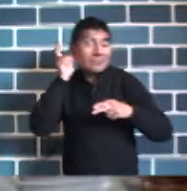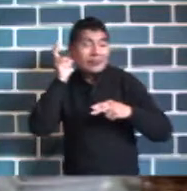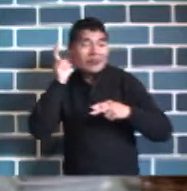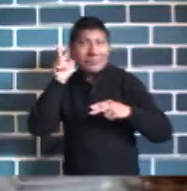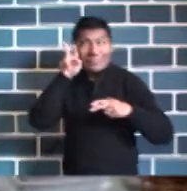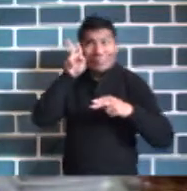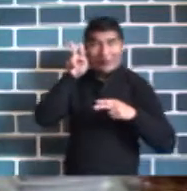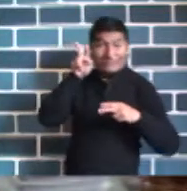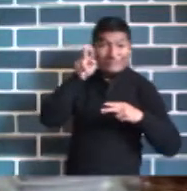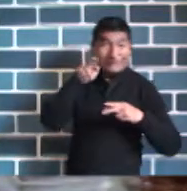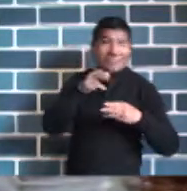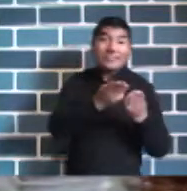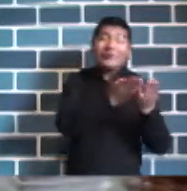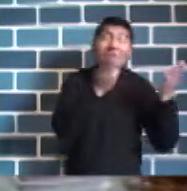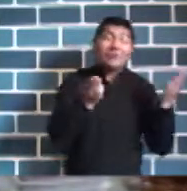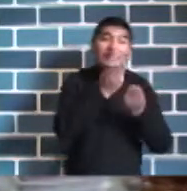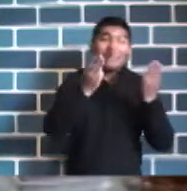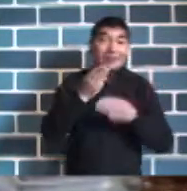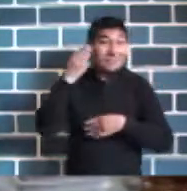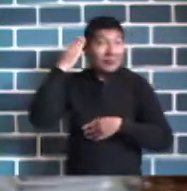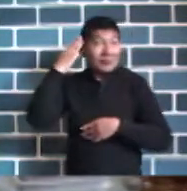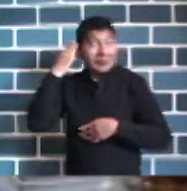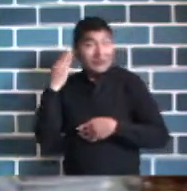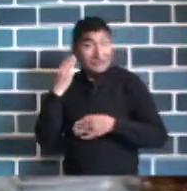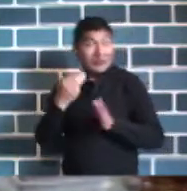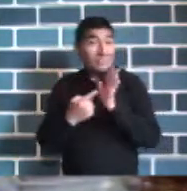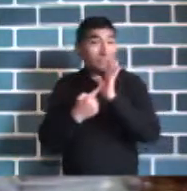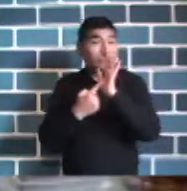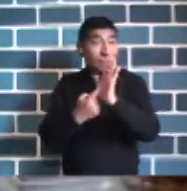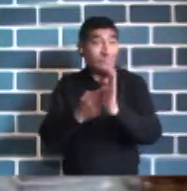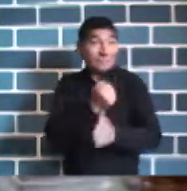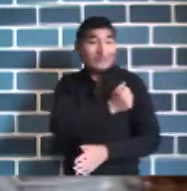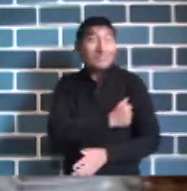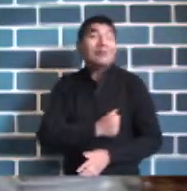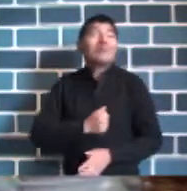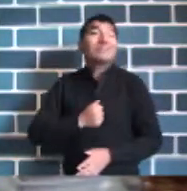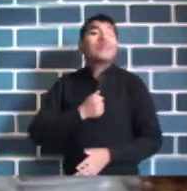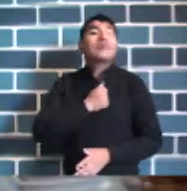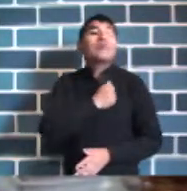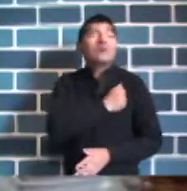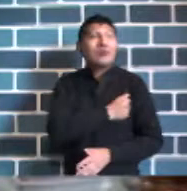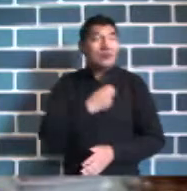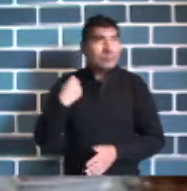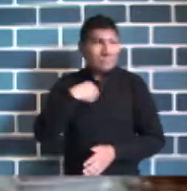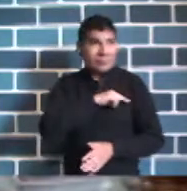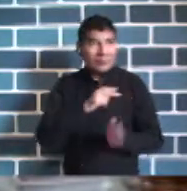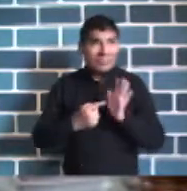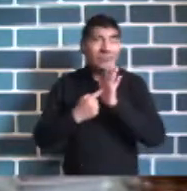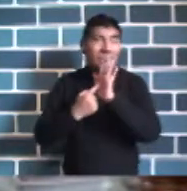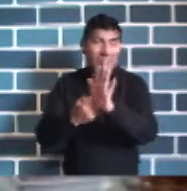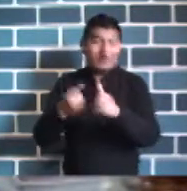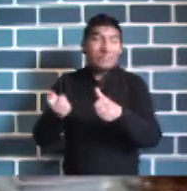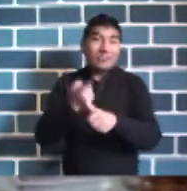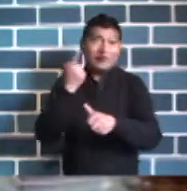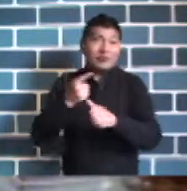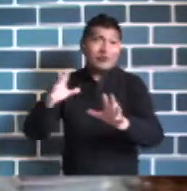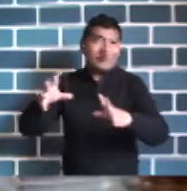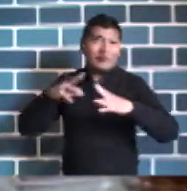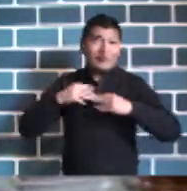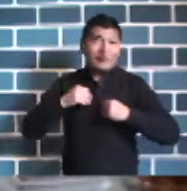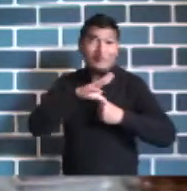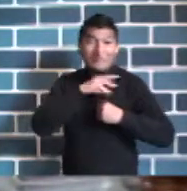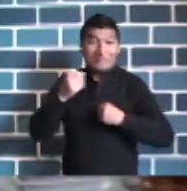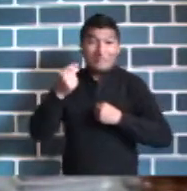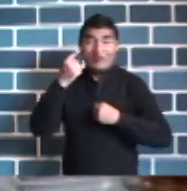en marta y en maria se refleja aquellas actitudes que habíamos subrayado al principio acoger y